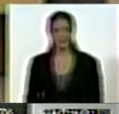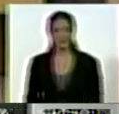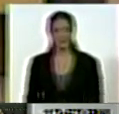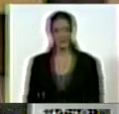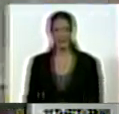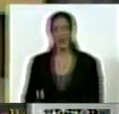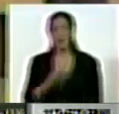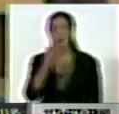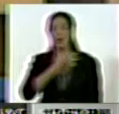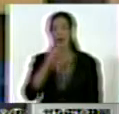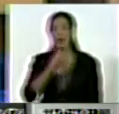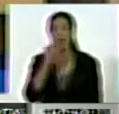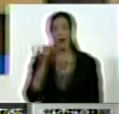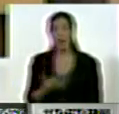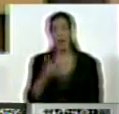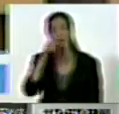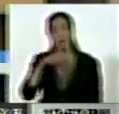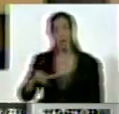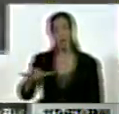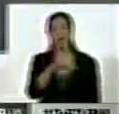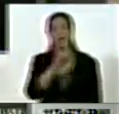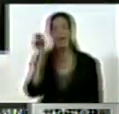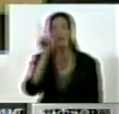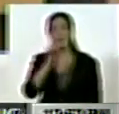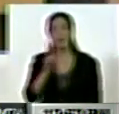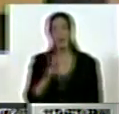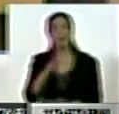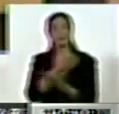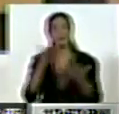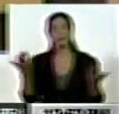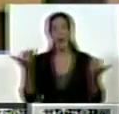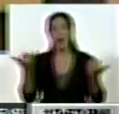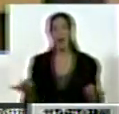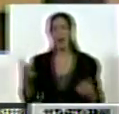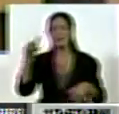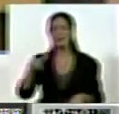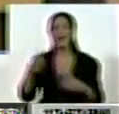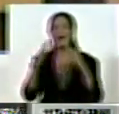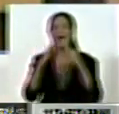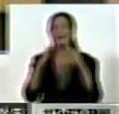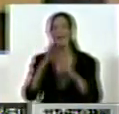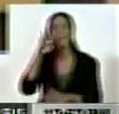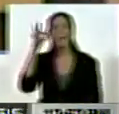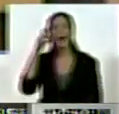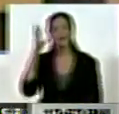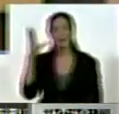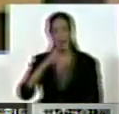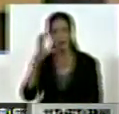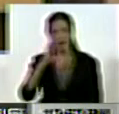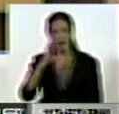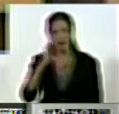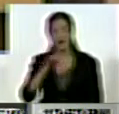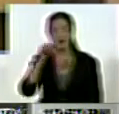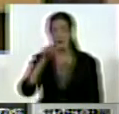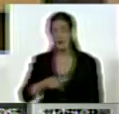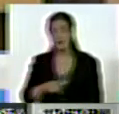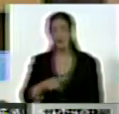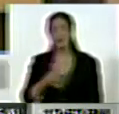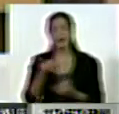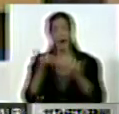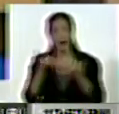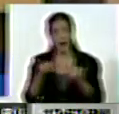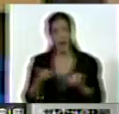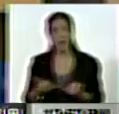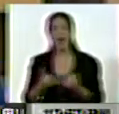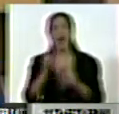Ahora, buenas tardes al pueblo venezolano. Transmitimos en vivo y en directo desde Casa Amarilla en la ciudad de Caracas. A esta hora se realiza